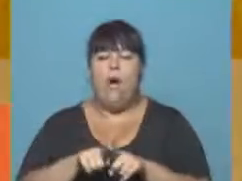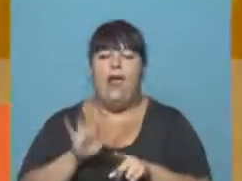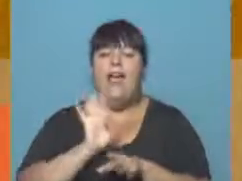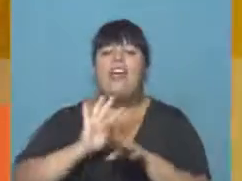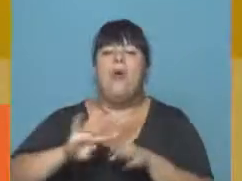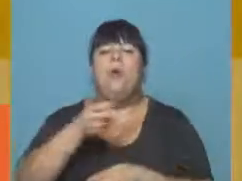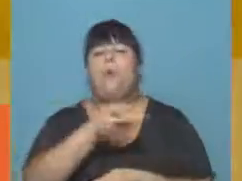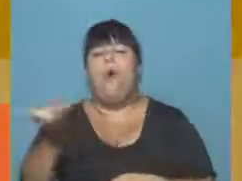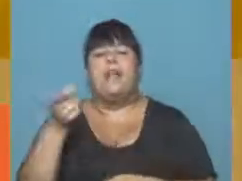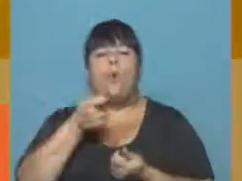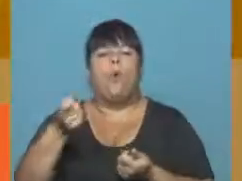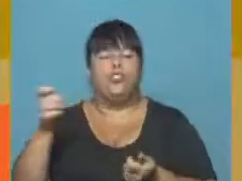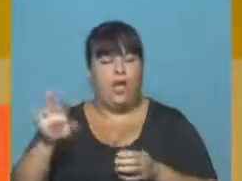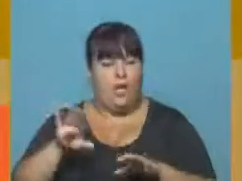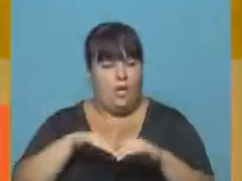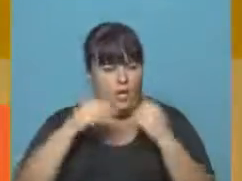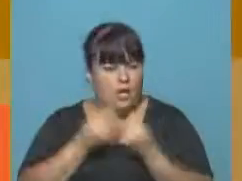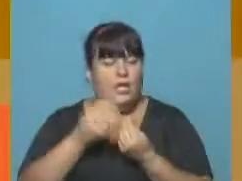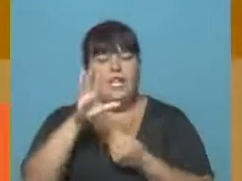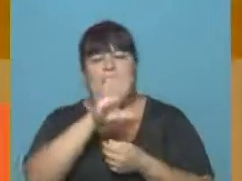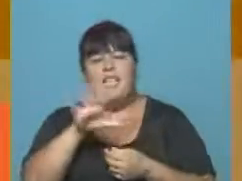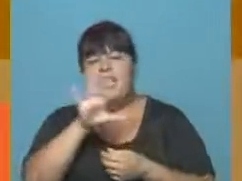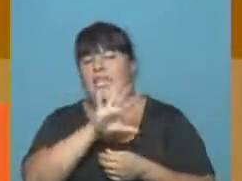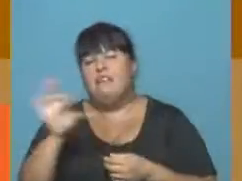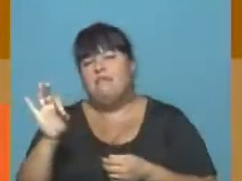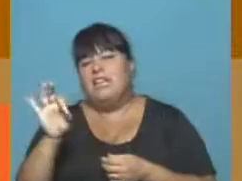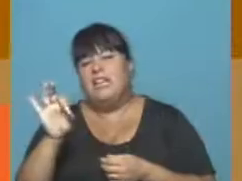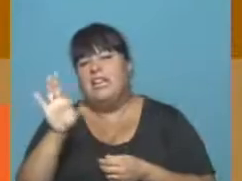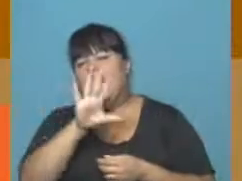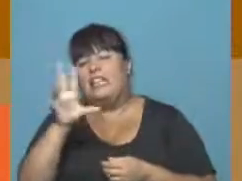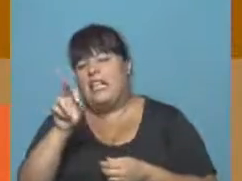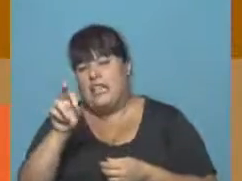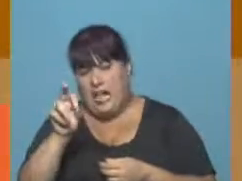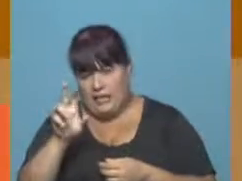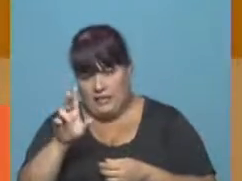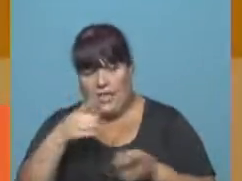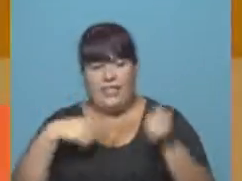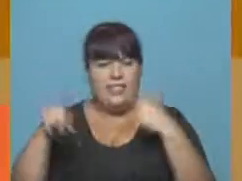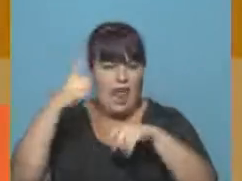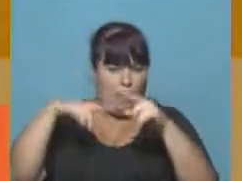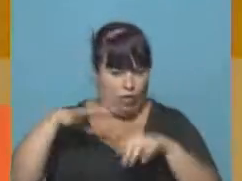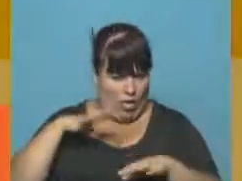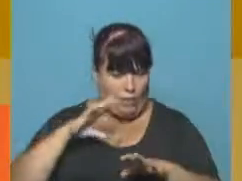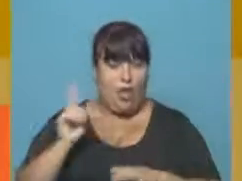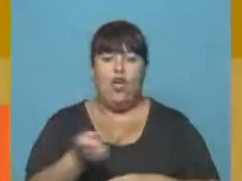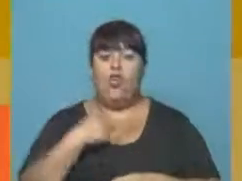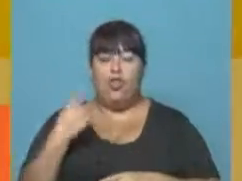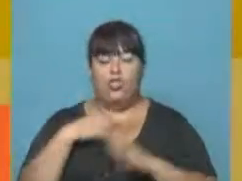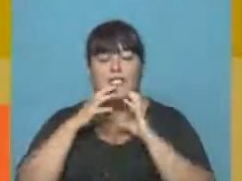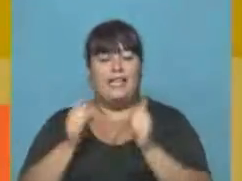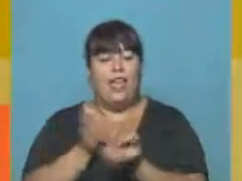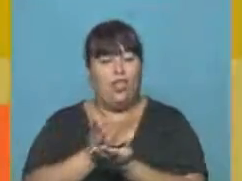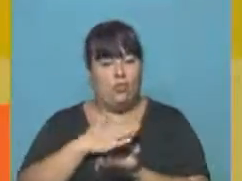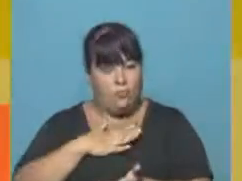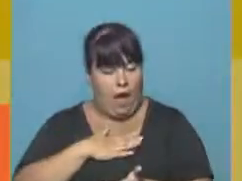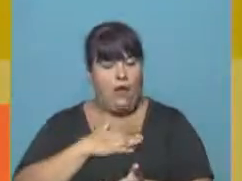enorme. ¿Cuántas causas hay abiertas? Hay 500, para ser números redondos, 530 causas en trámite. Nosotros como Secretaría de Derechos